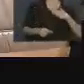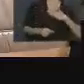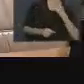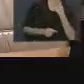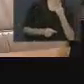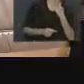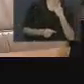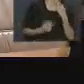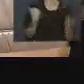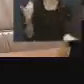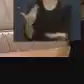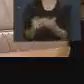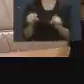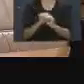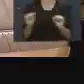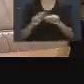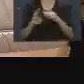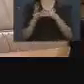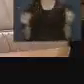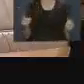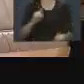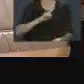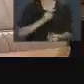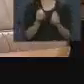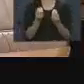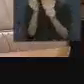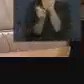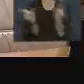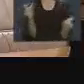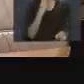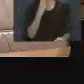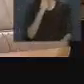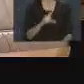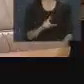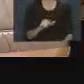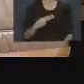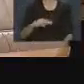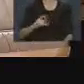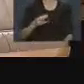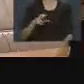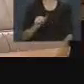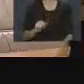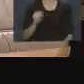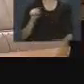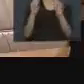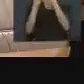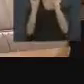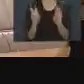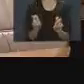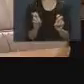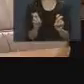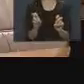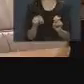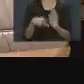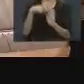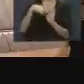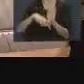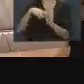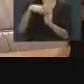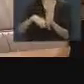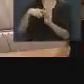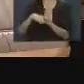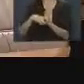ahora pero qué culpa tiene la gente de la higuera presidente Ese es el tema acá los proyectos tienen